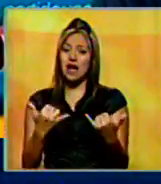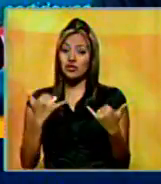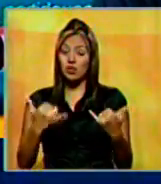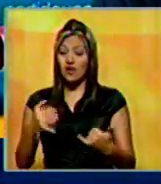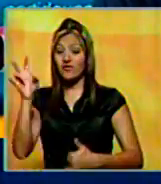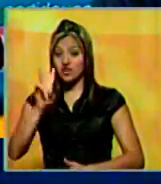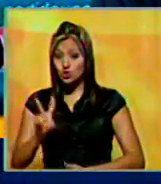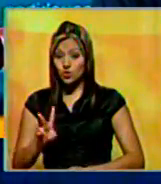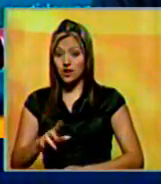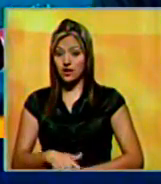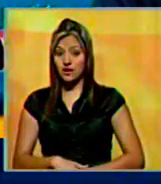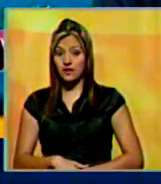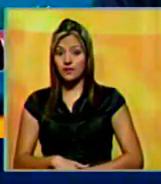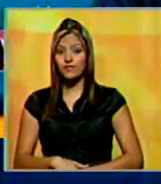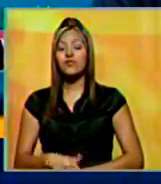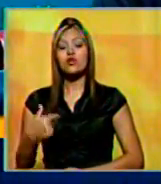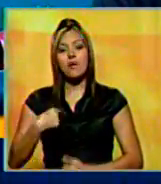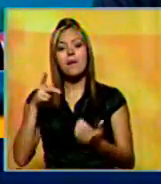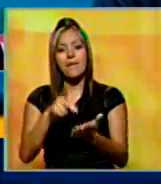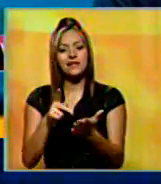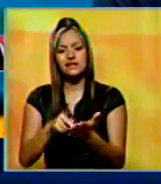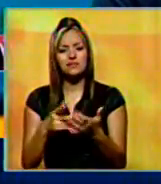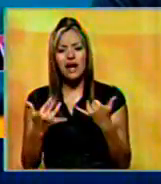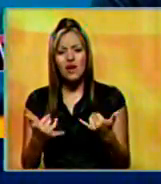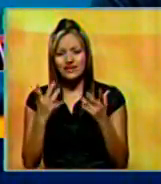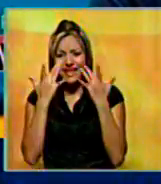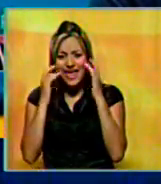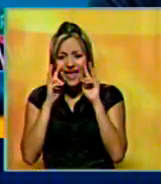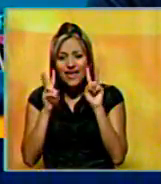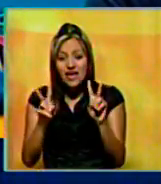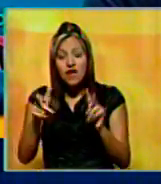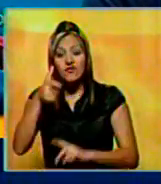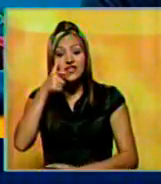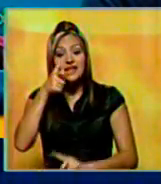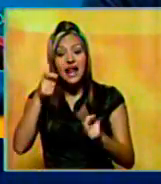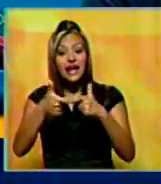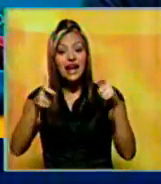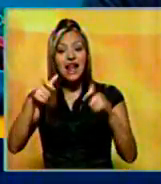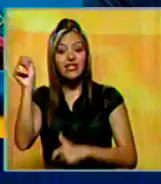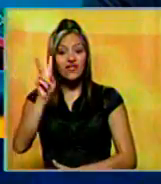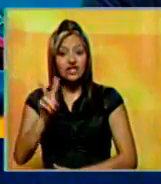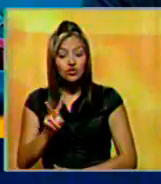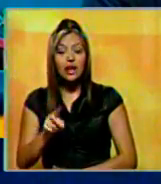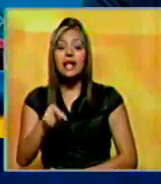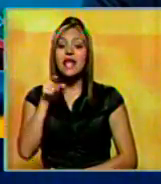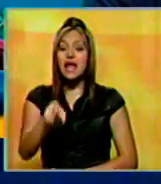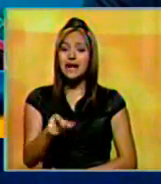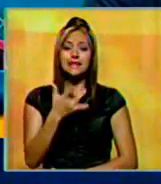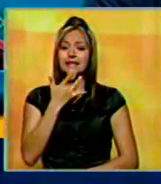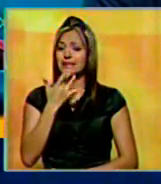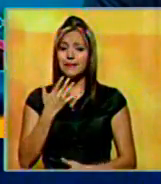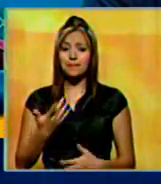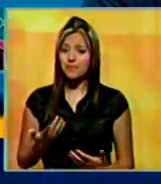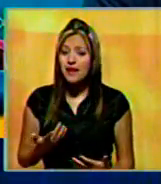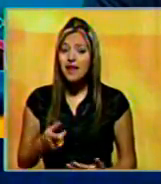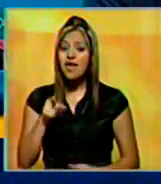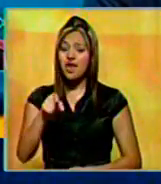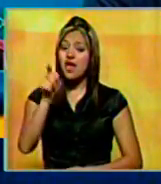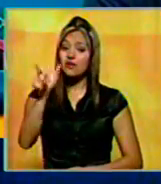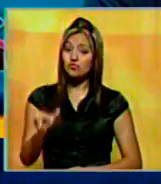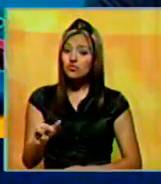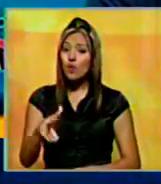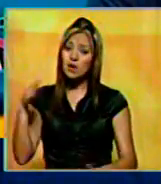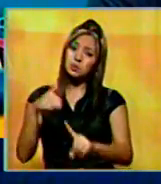en Venezuela. Estamos en presencia de una fiscal general de la República que es simplemente un instrumento